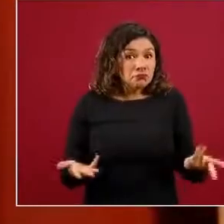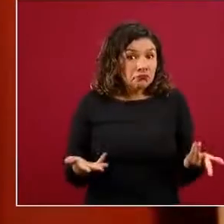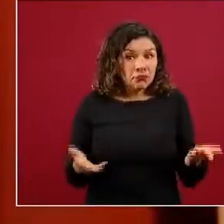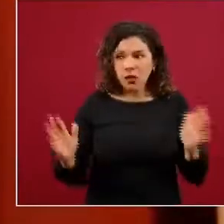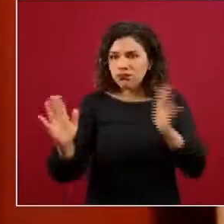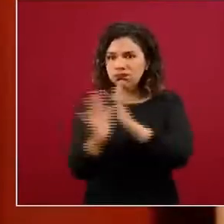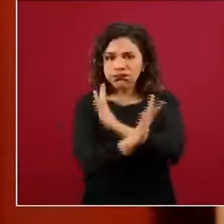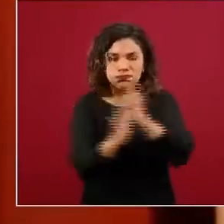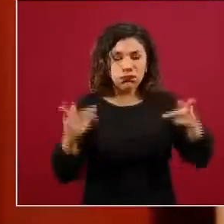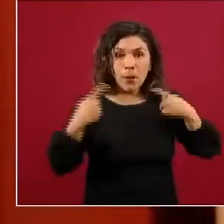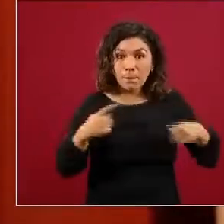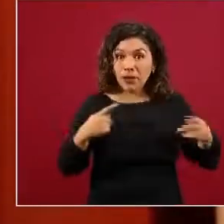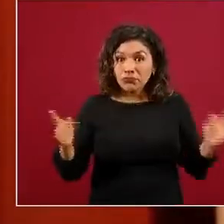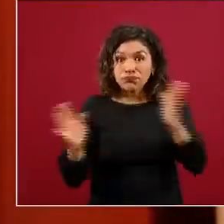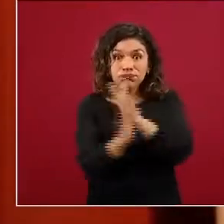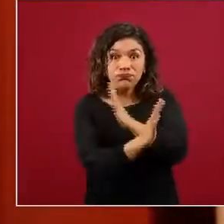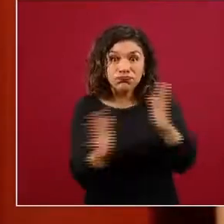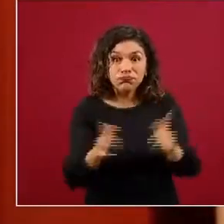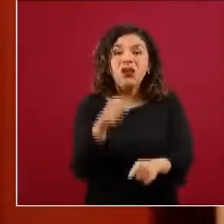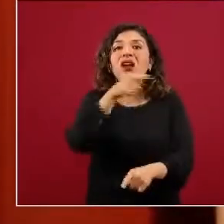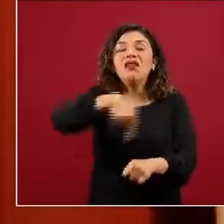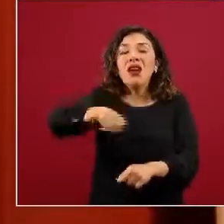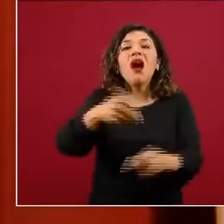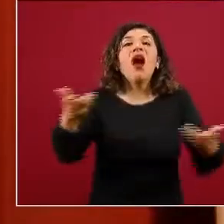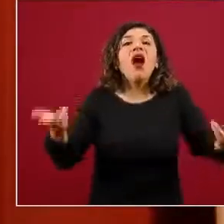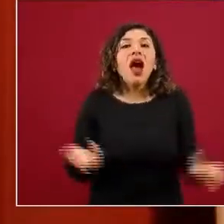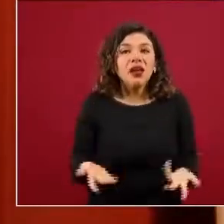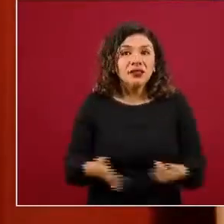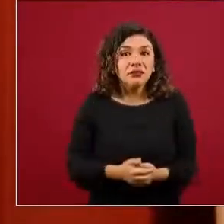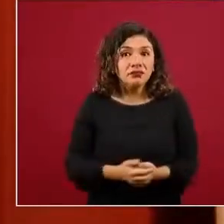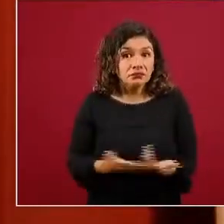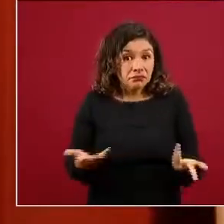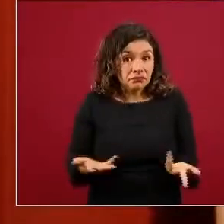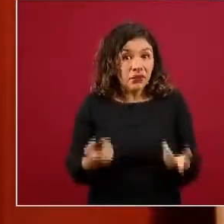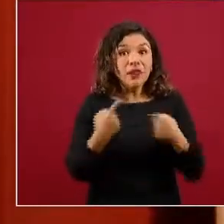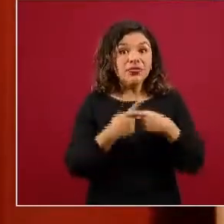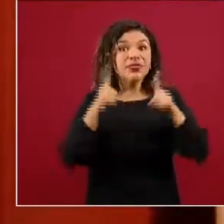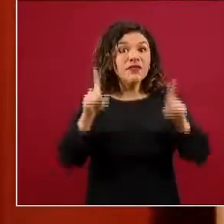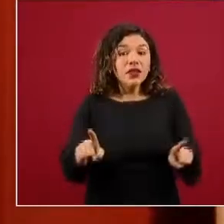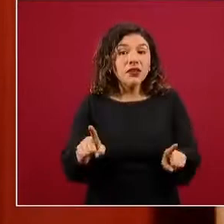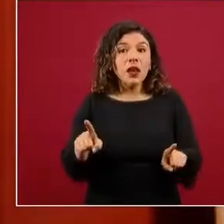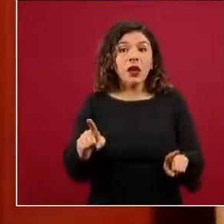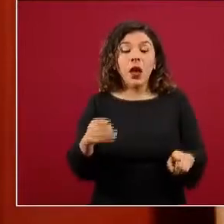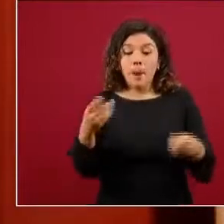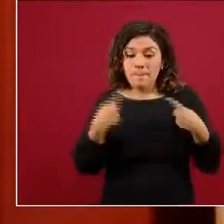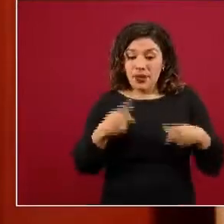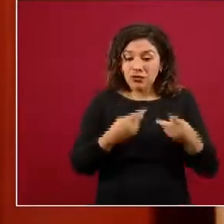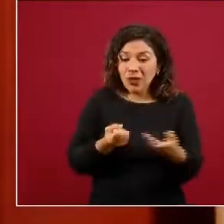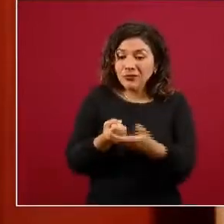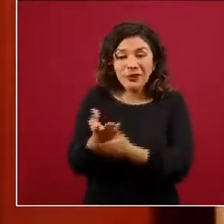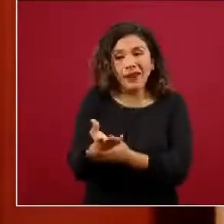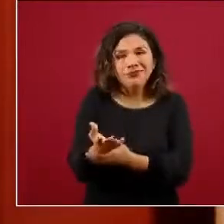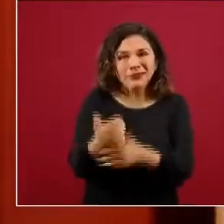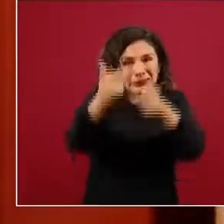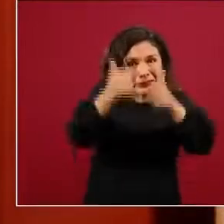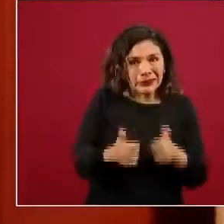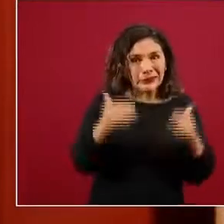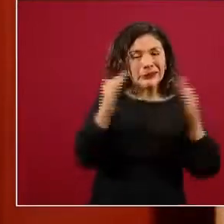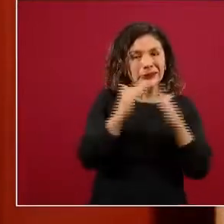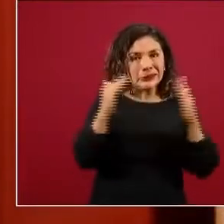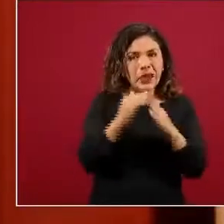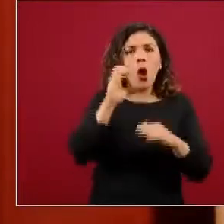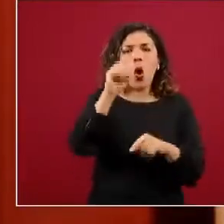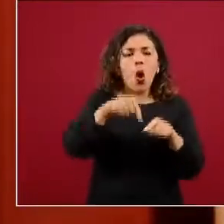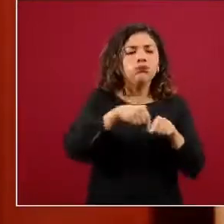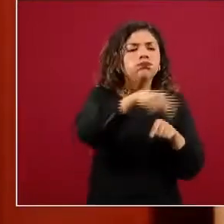tan móviles son esas personas. Da un resultado diferente tener una movilidad limitada, salir quizá a